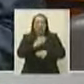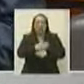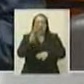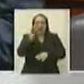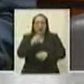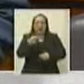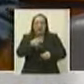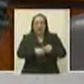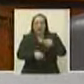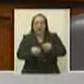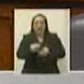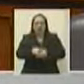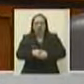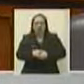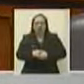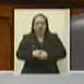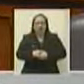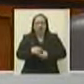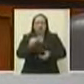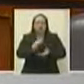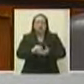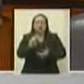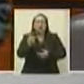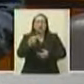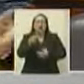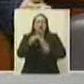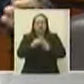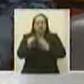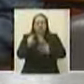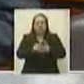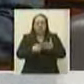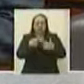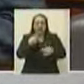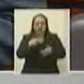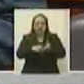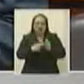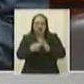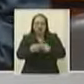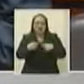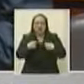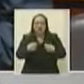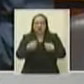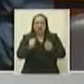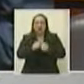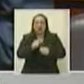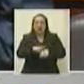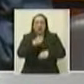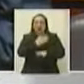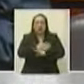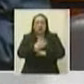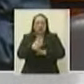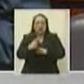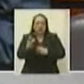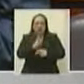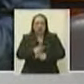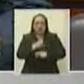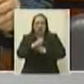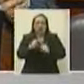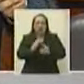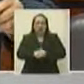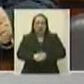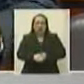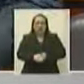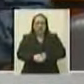se ha invertido más de 1.000 millones de soles que se gastarán gradualmente en seguridad ciudadana.